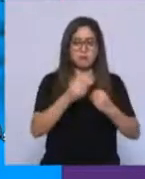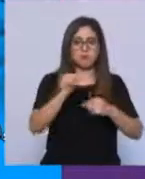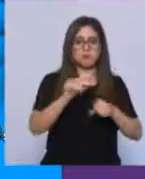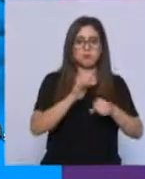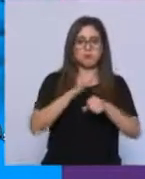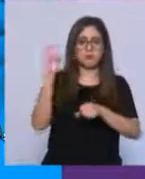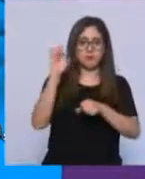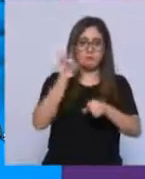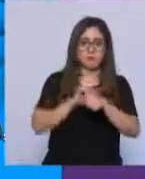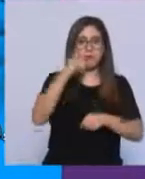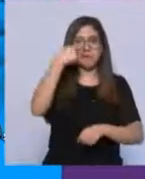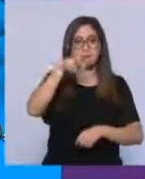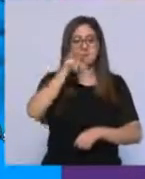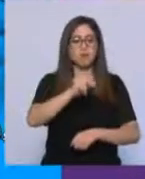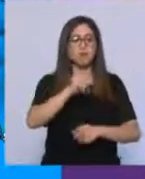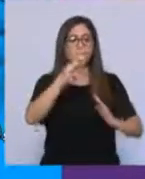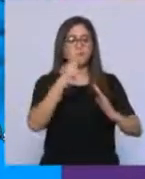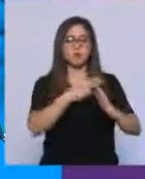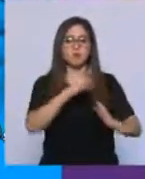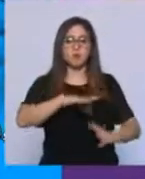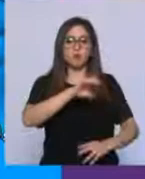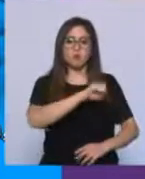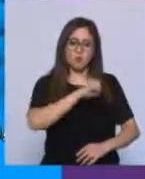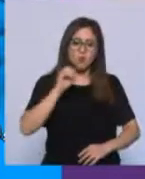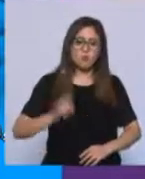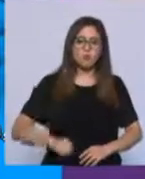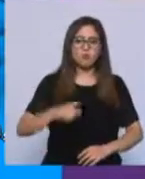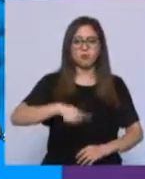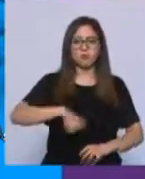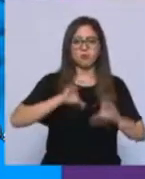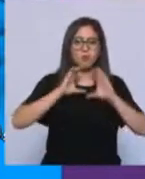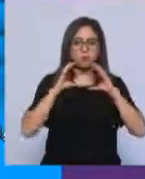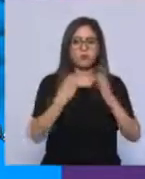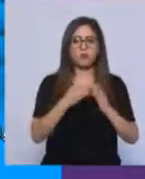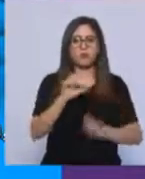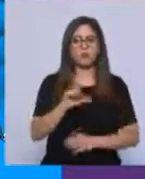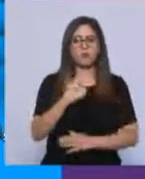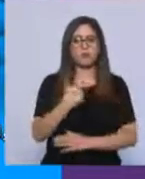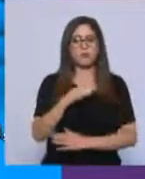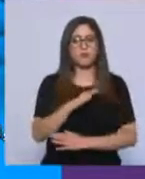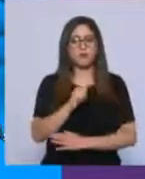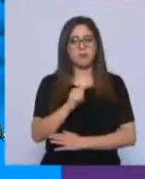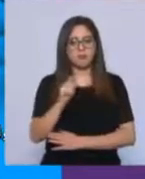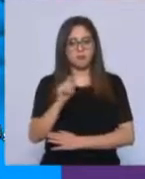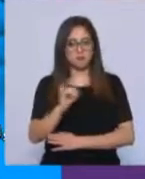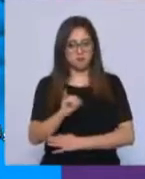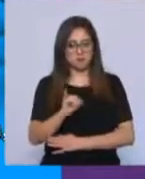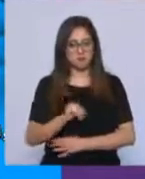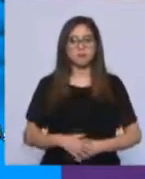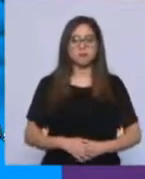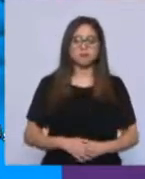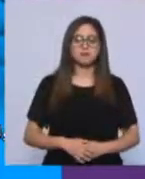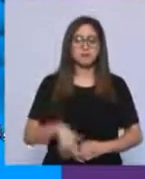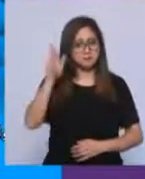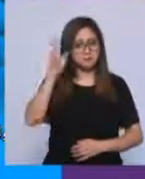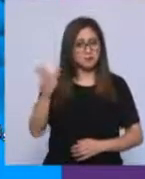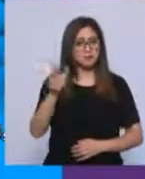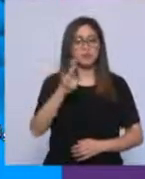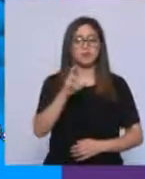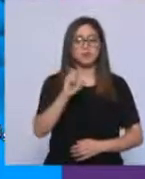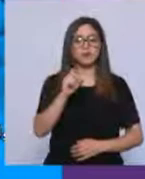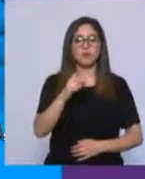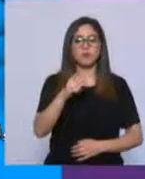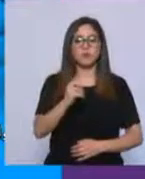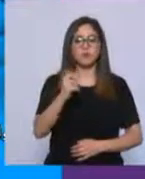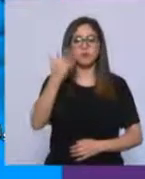Federal contra los crímenes de odio en contra de la comunidad LGBTTI. Hola, soy Rodrigo